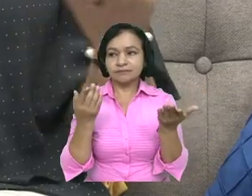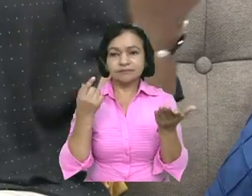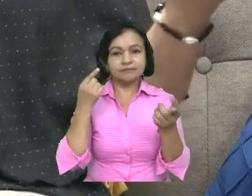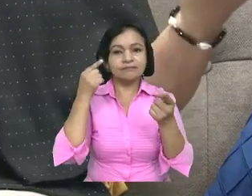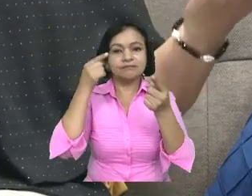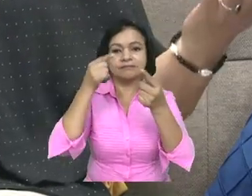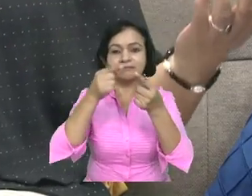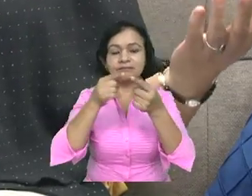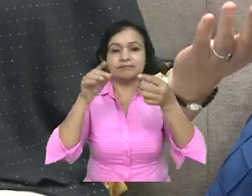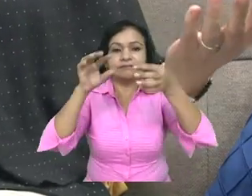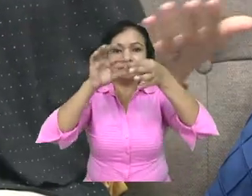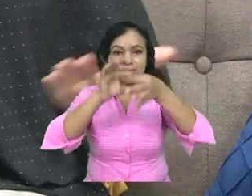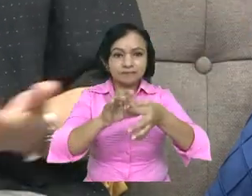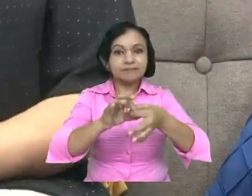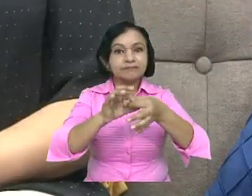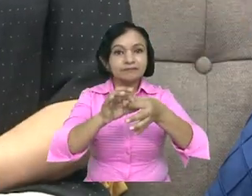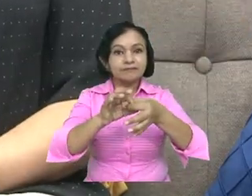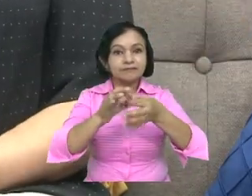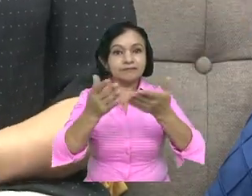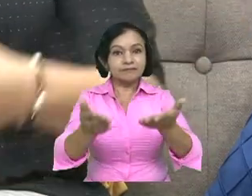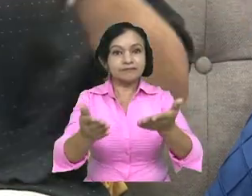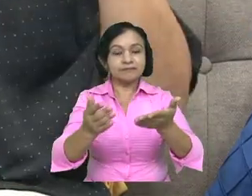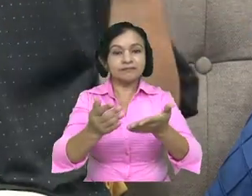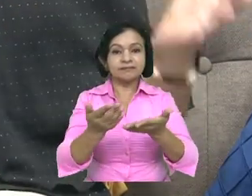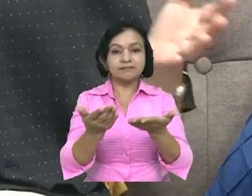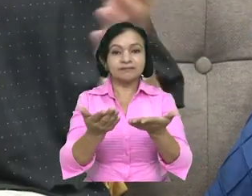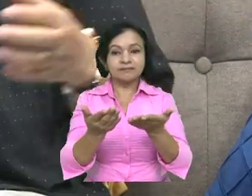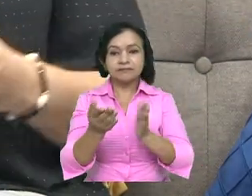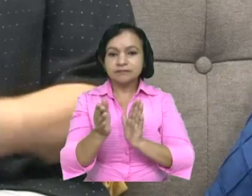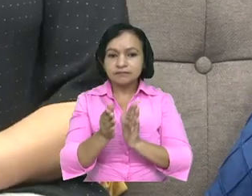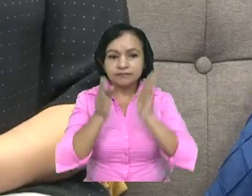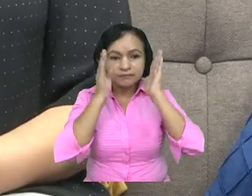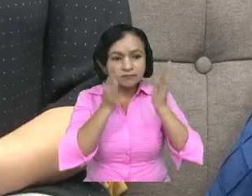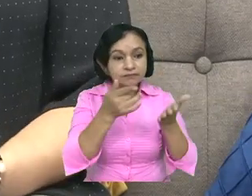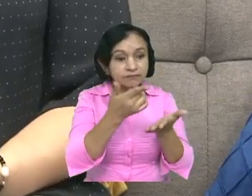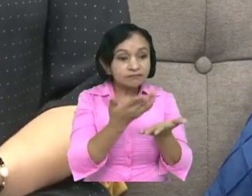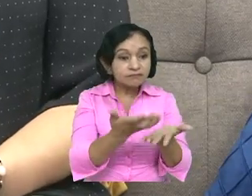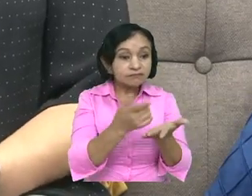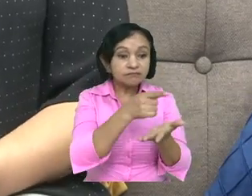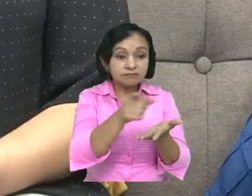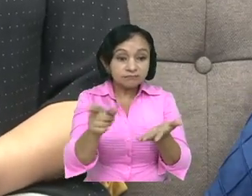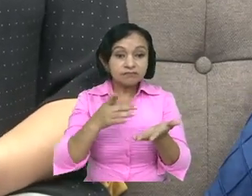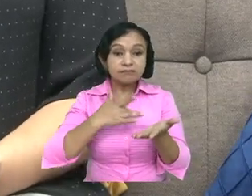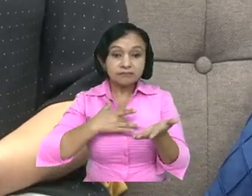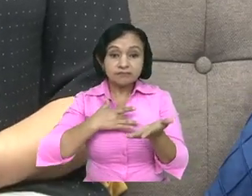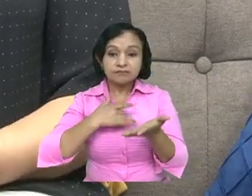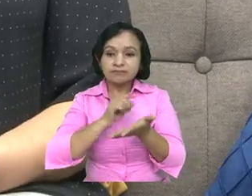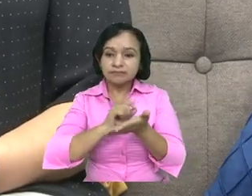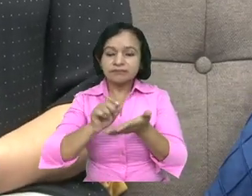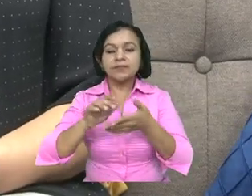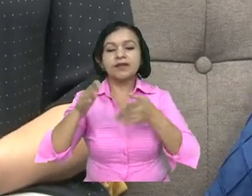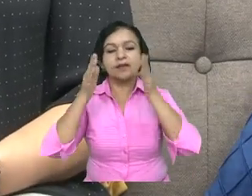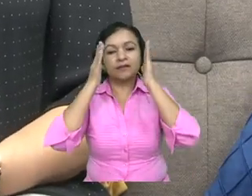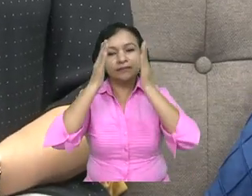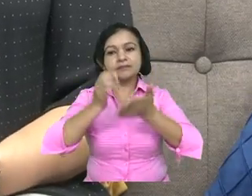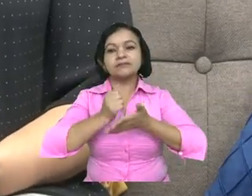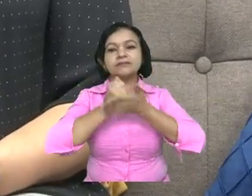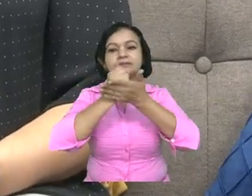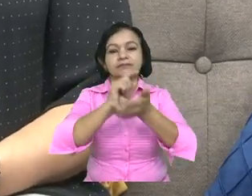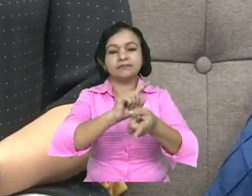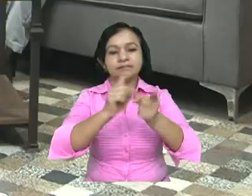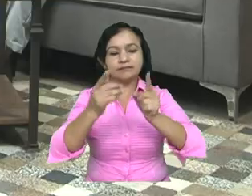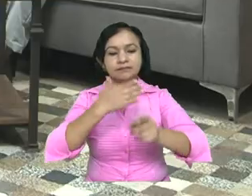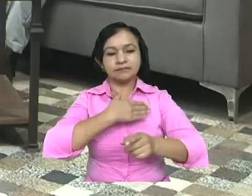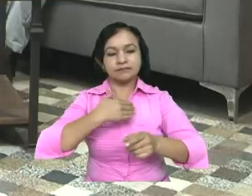al unísono, podríamos decir, porque se escucha las necesidades y se trabaja en función de mejorar